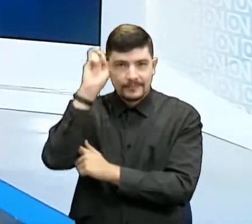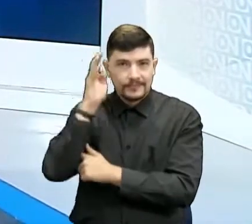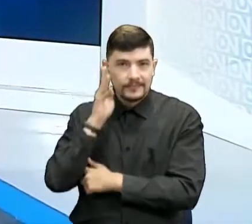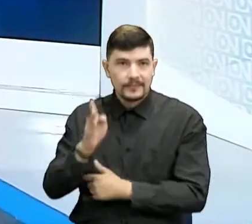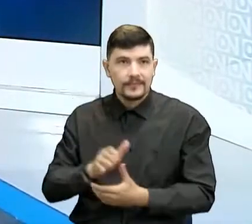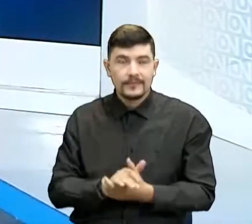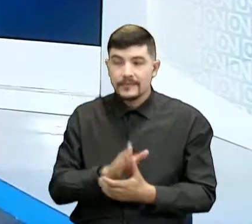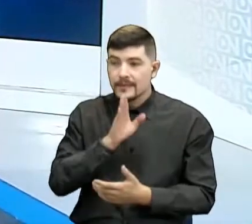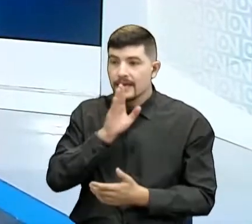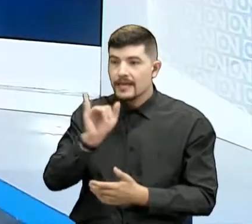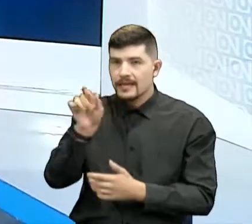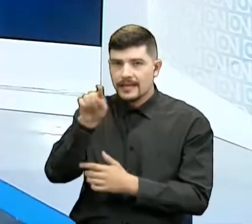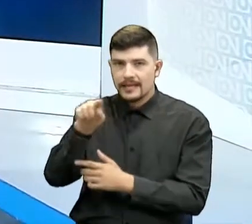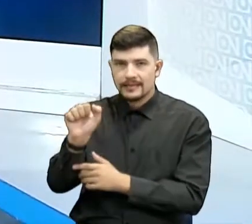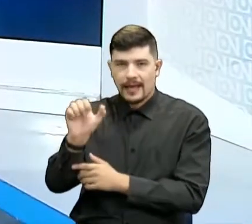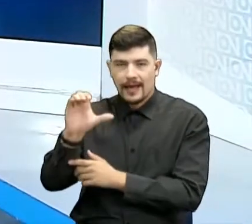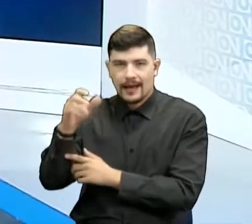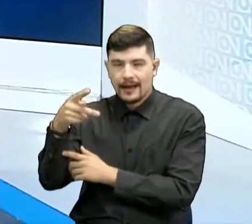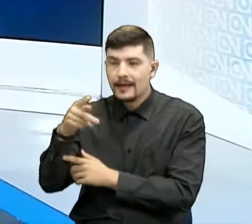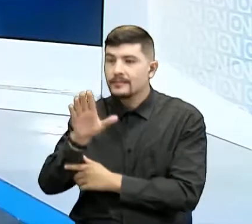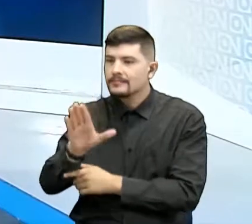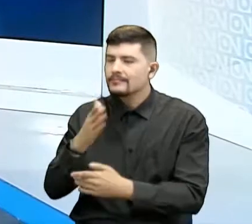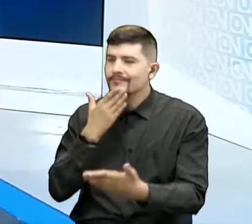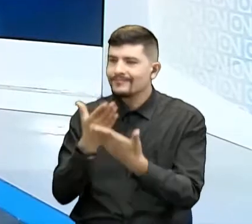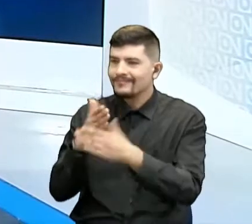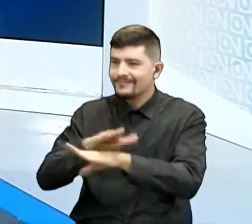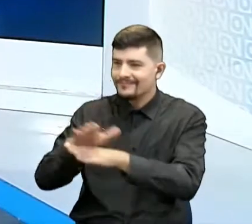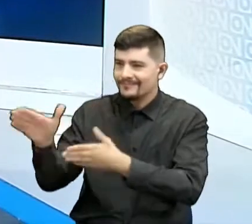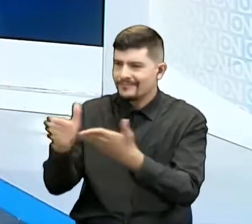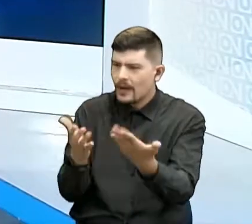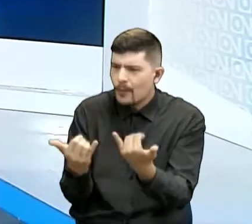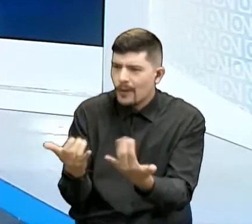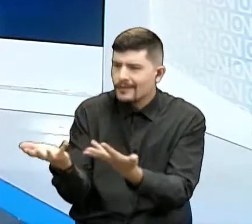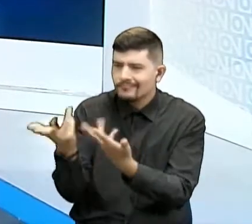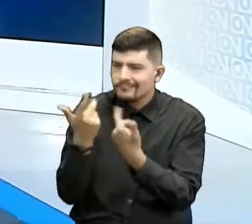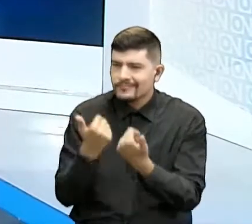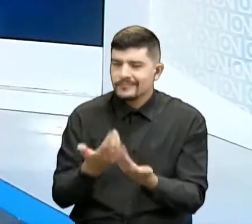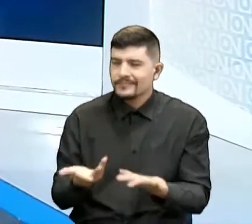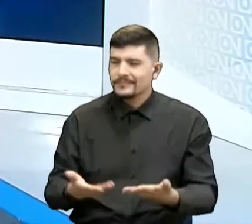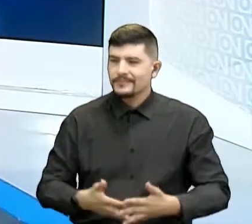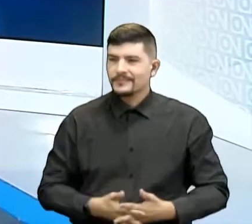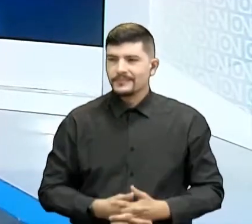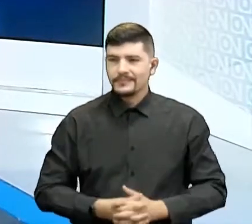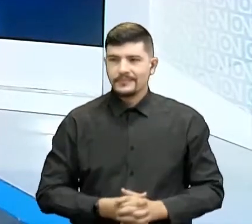a Isaac Meneses. Muy buenas tardes. Adelante, ¿qué información nos entrega el día de hoy?